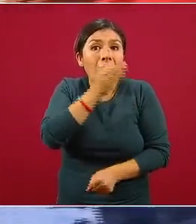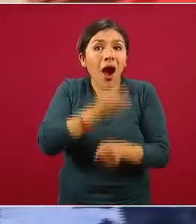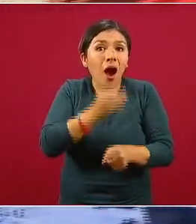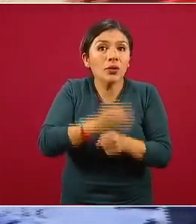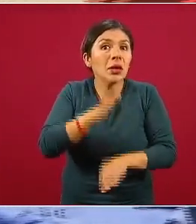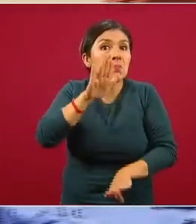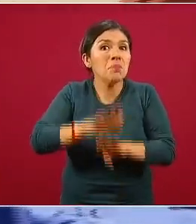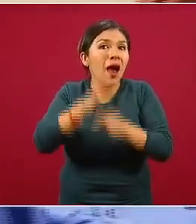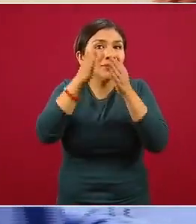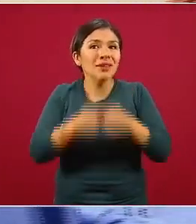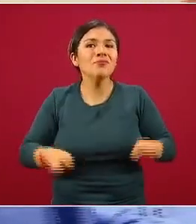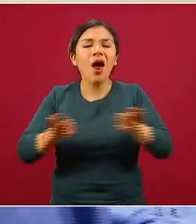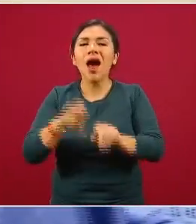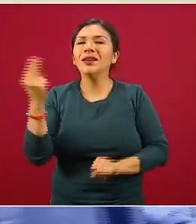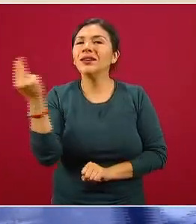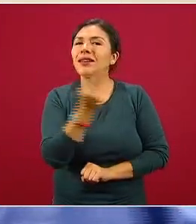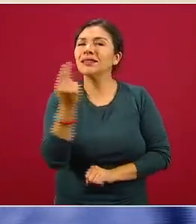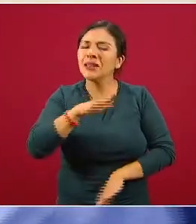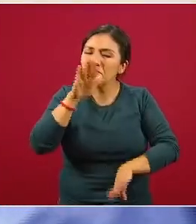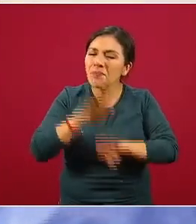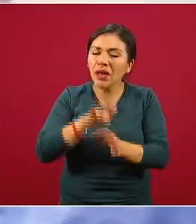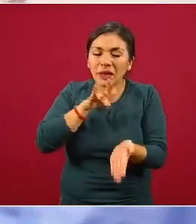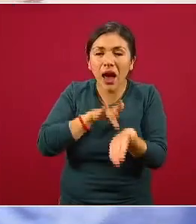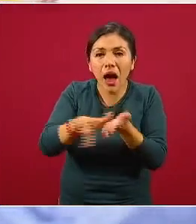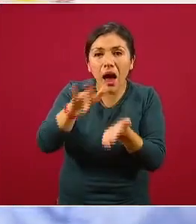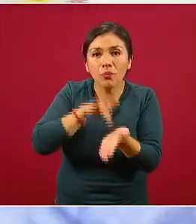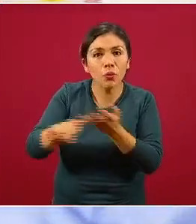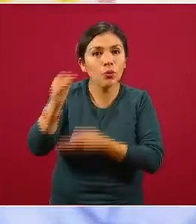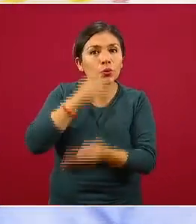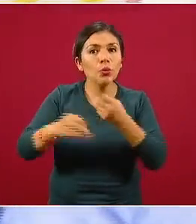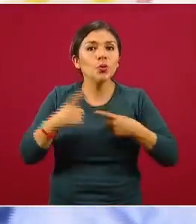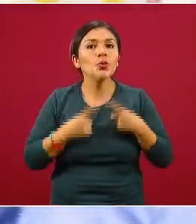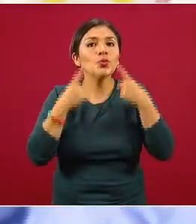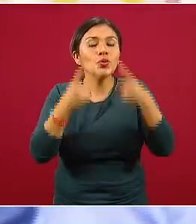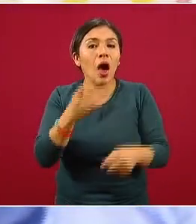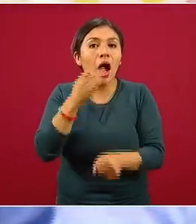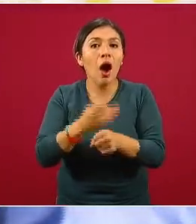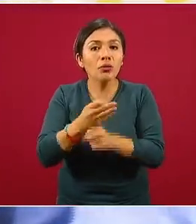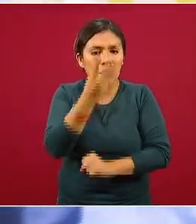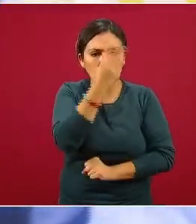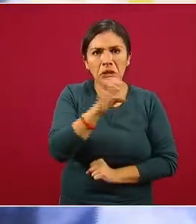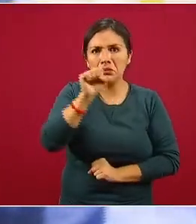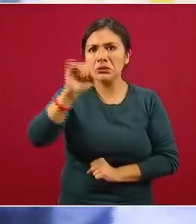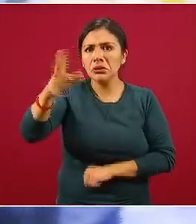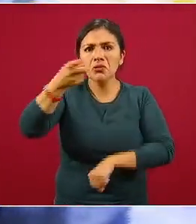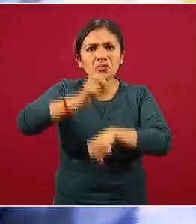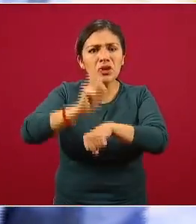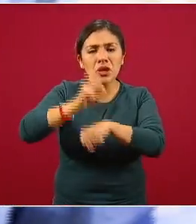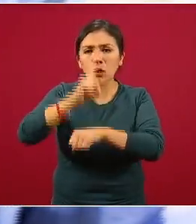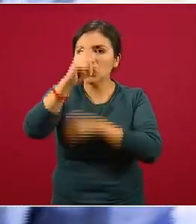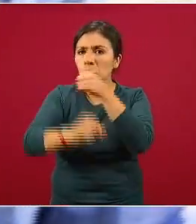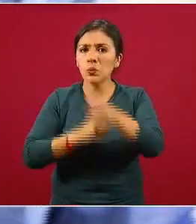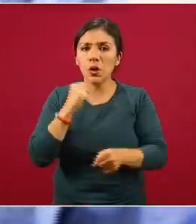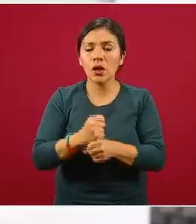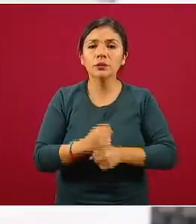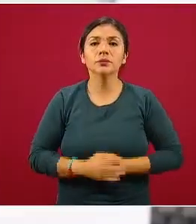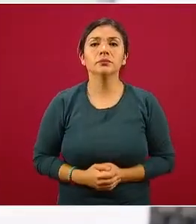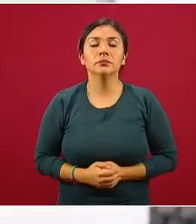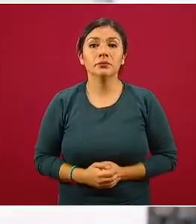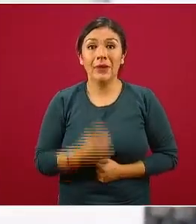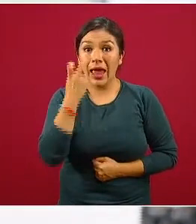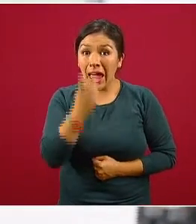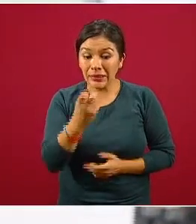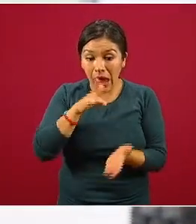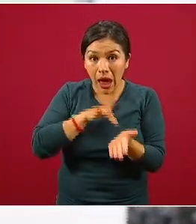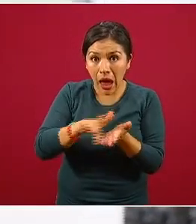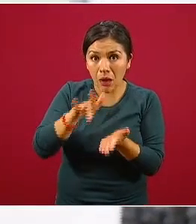momento en particular necesita todo el apoyo que les podamos brindar durante los 365 días del año. El